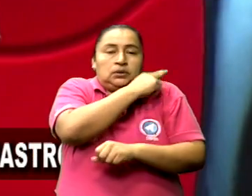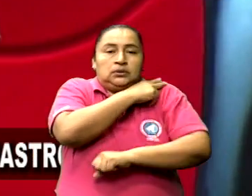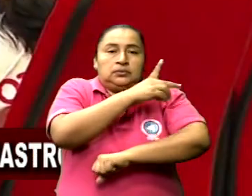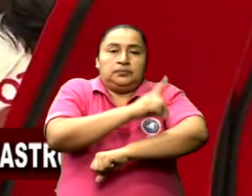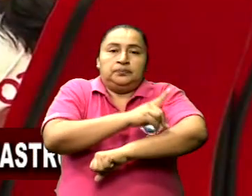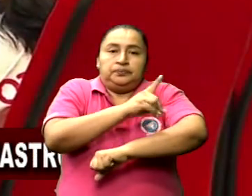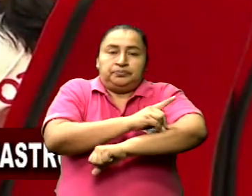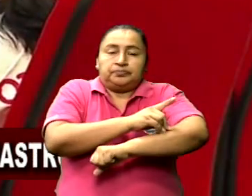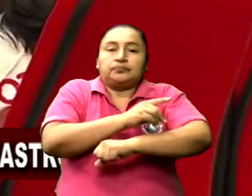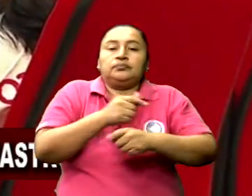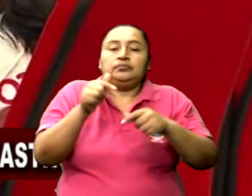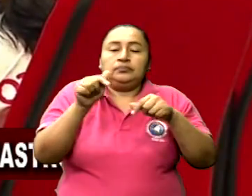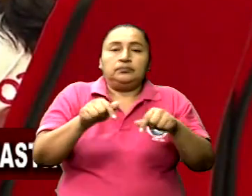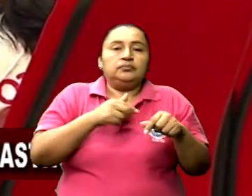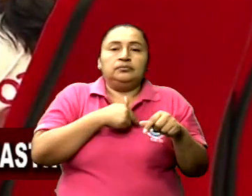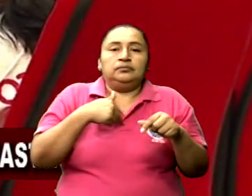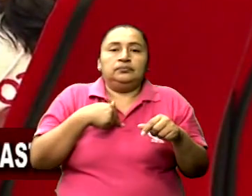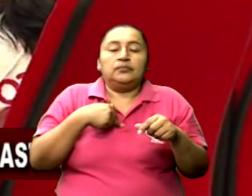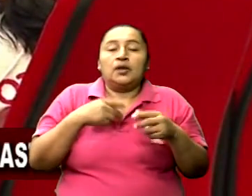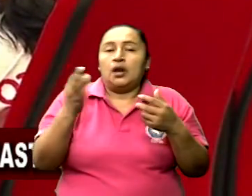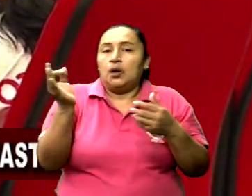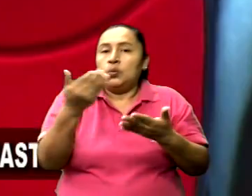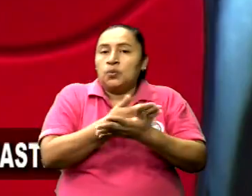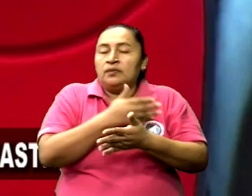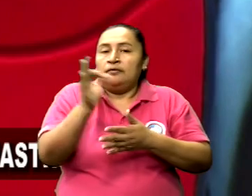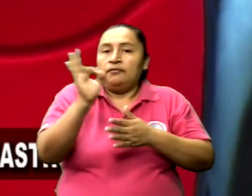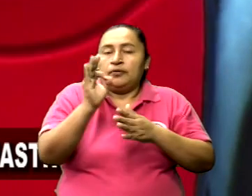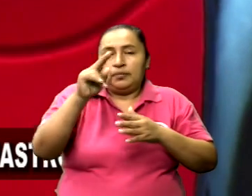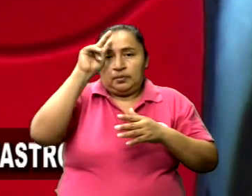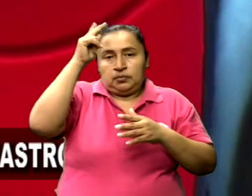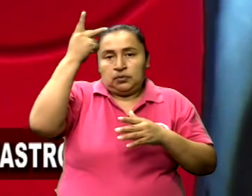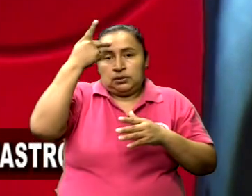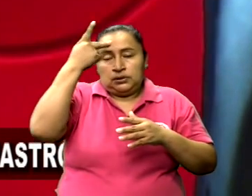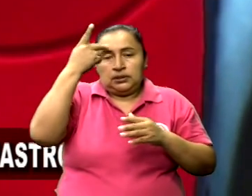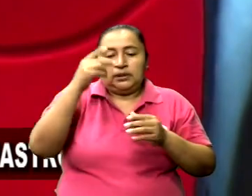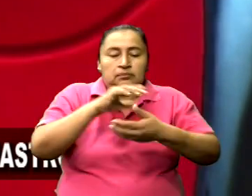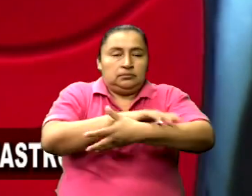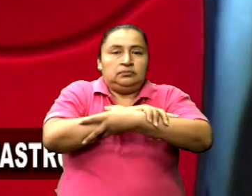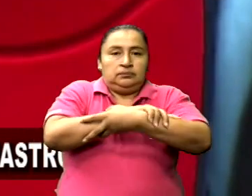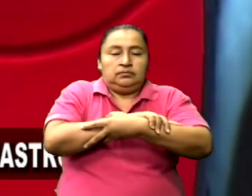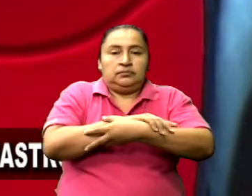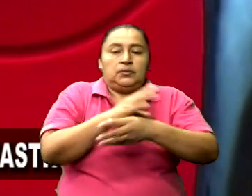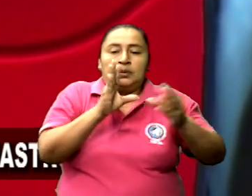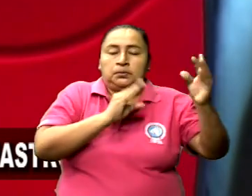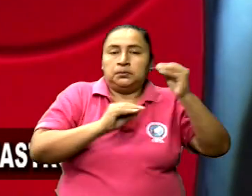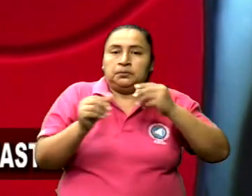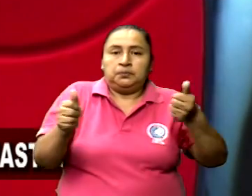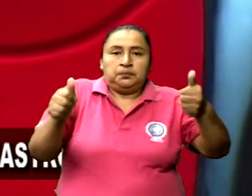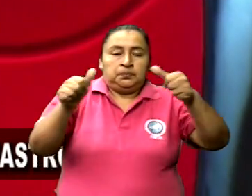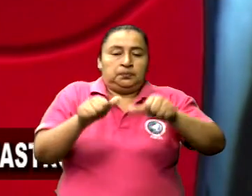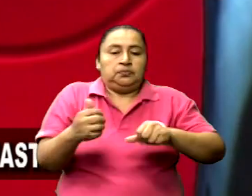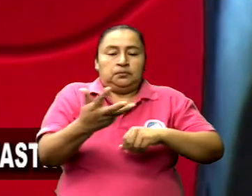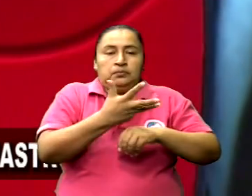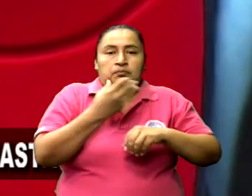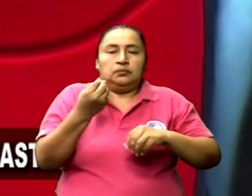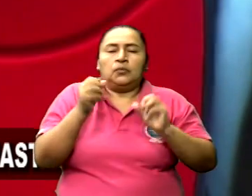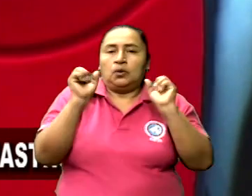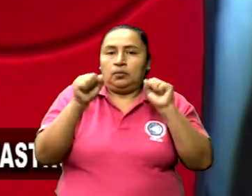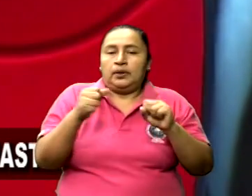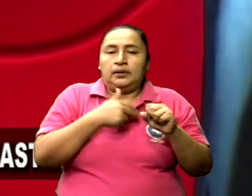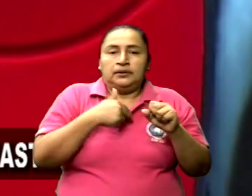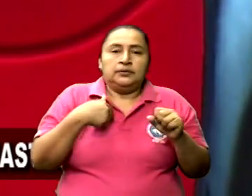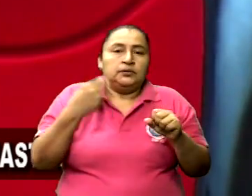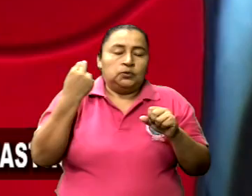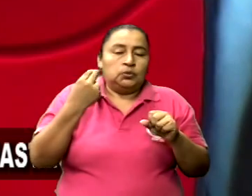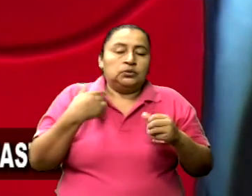Daniel Ortega Saavedra, y al modelo político de alianza, diálogo y consensos que nos permite